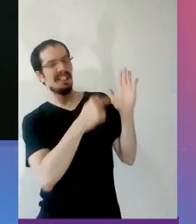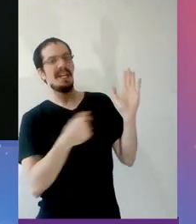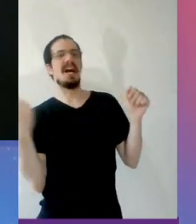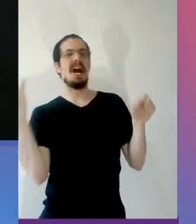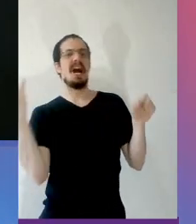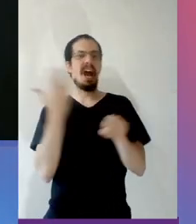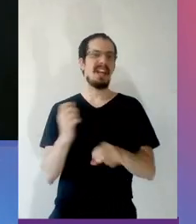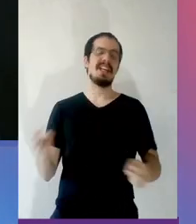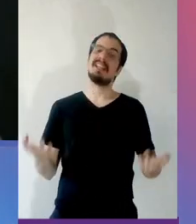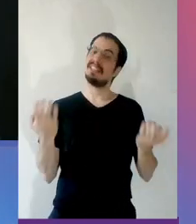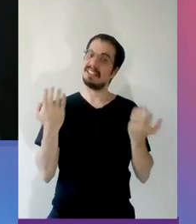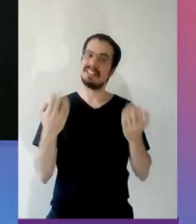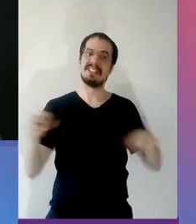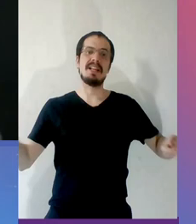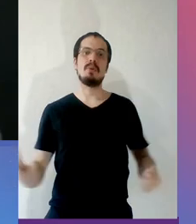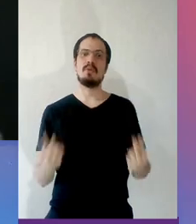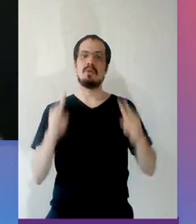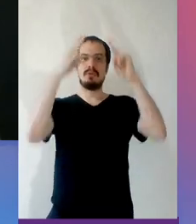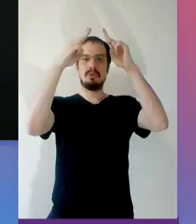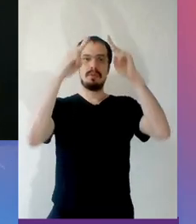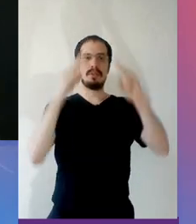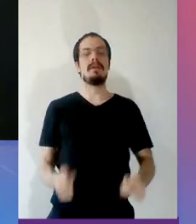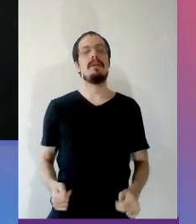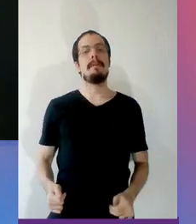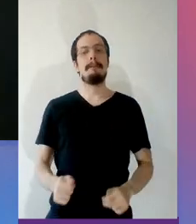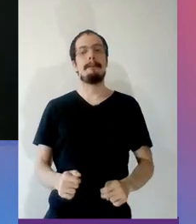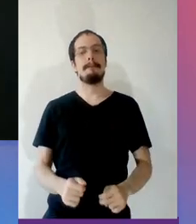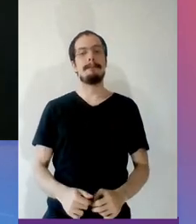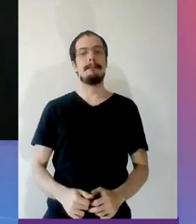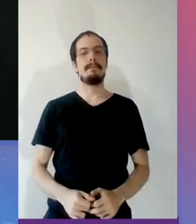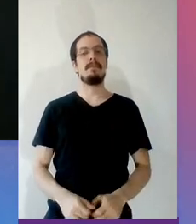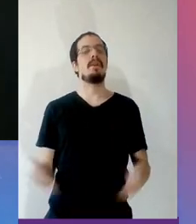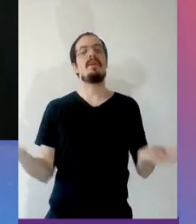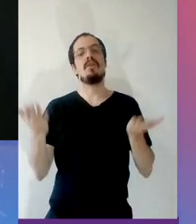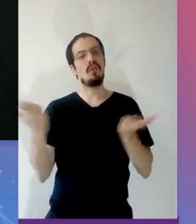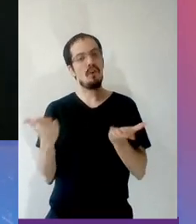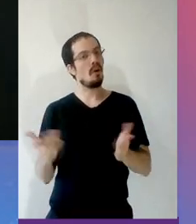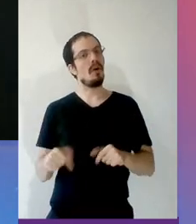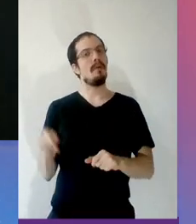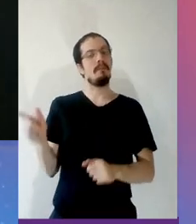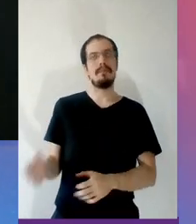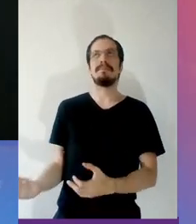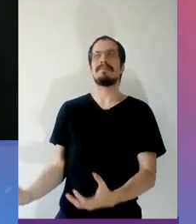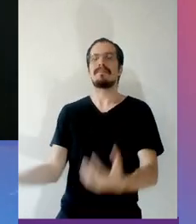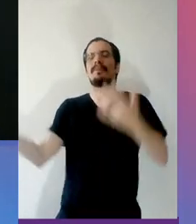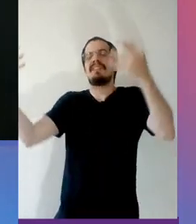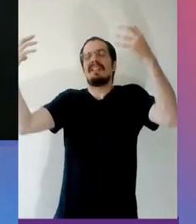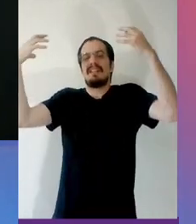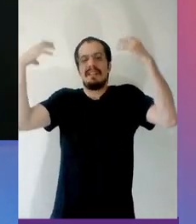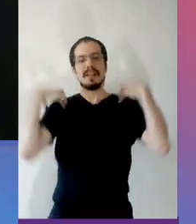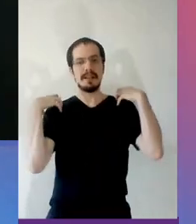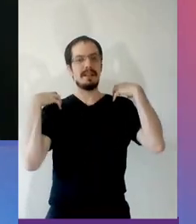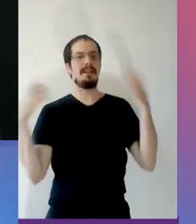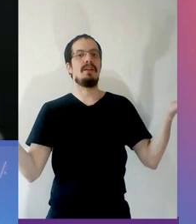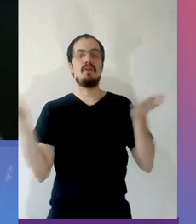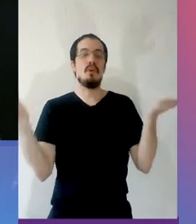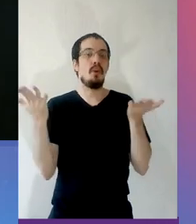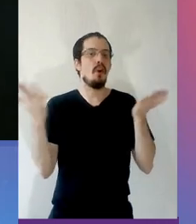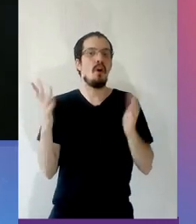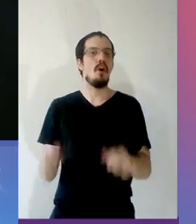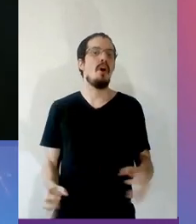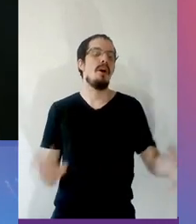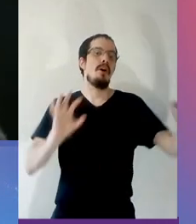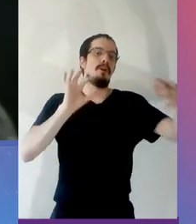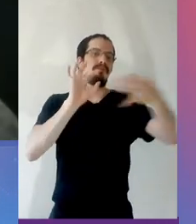construyendo, ¿no es cierto?, cómo nos vamos a hacer cargo y en qué medida vamos a tener las alianzas necesarias entre lo público,